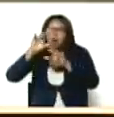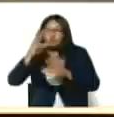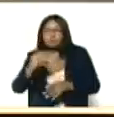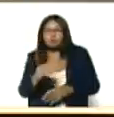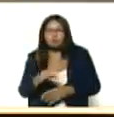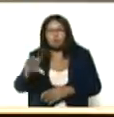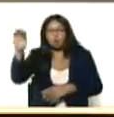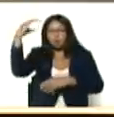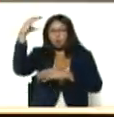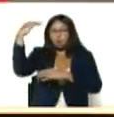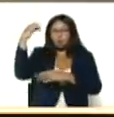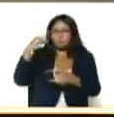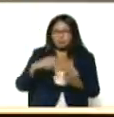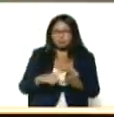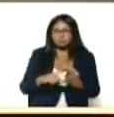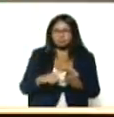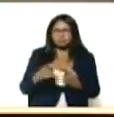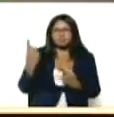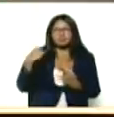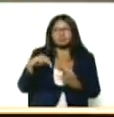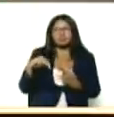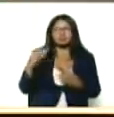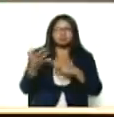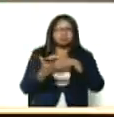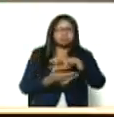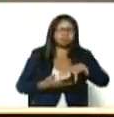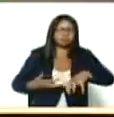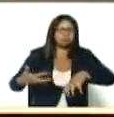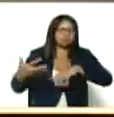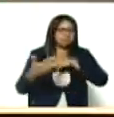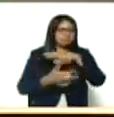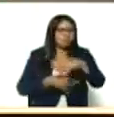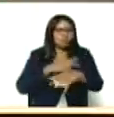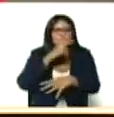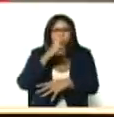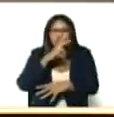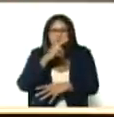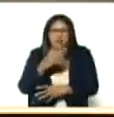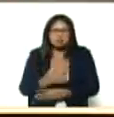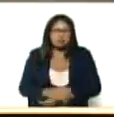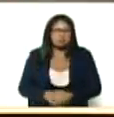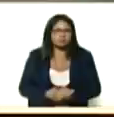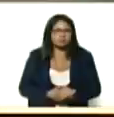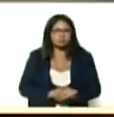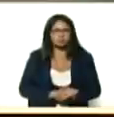Colombia, que tiene una tragedia, está viviendo una tragedia.